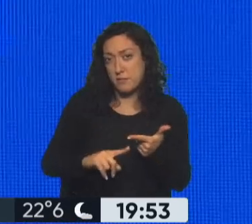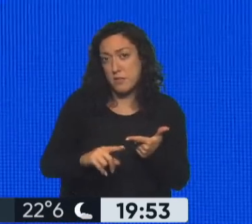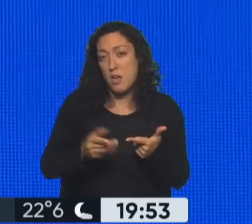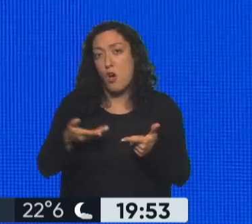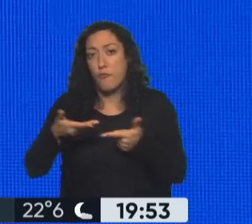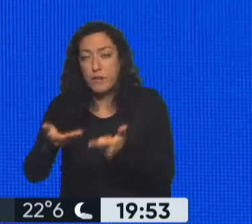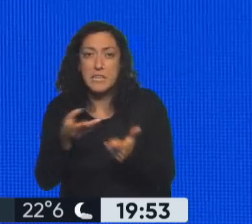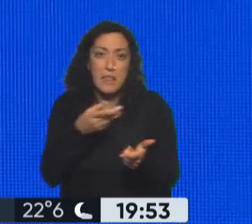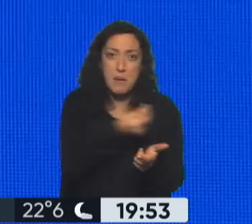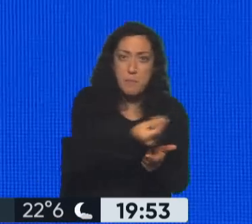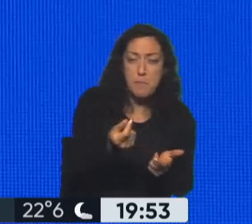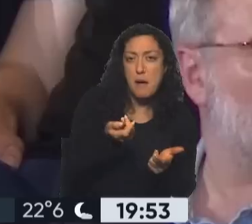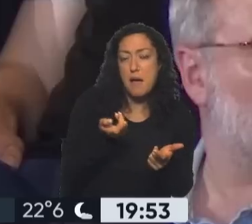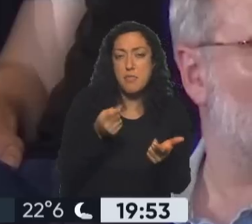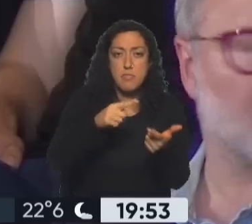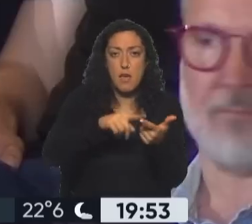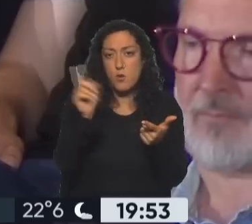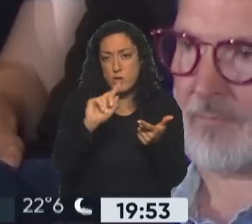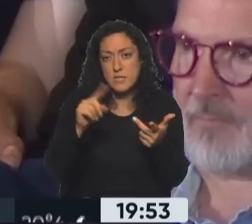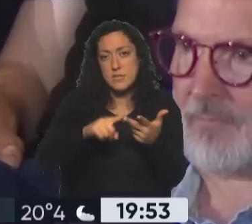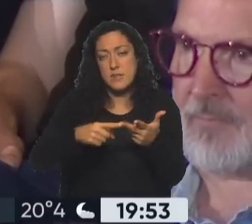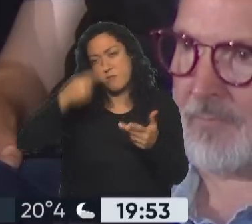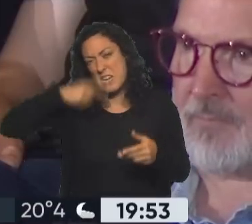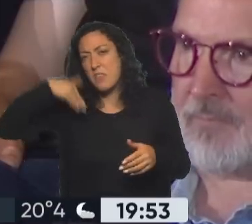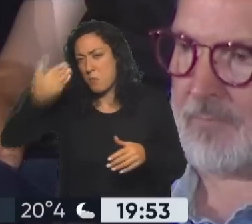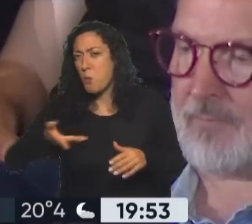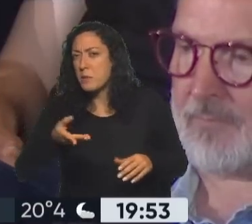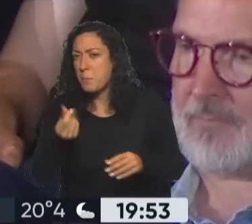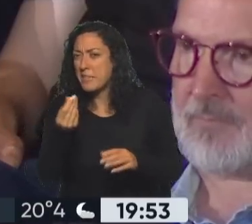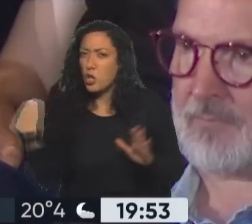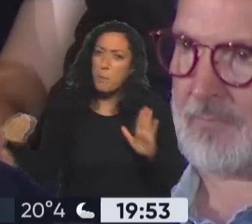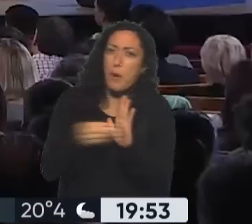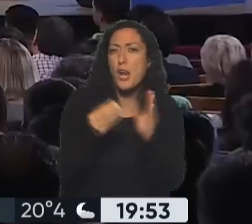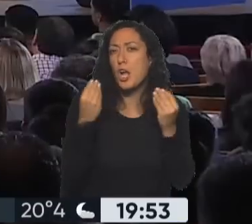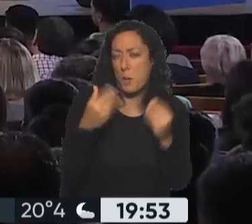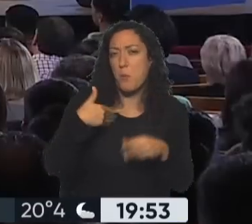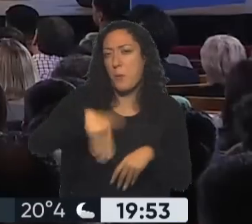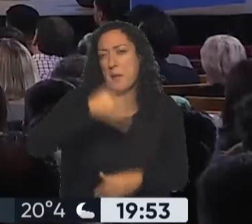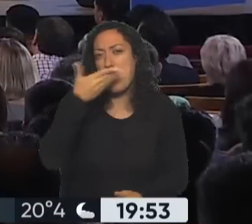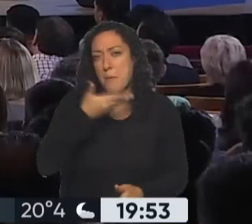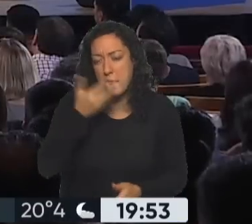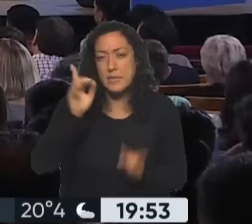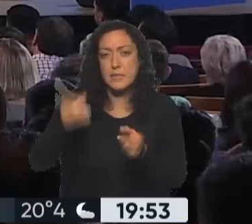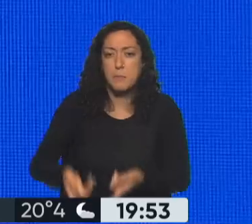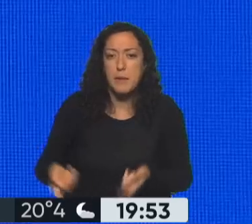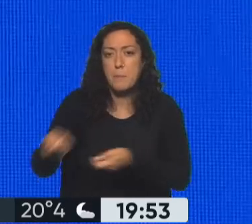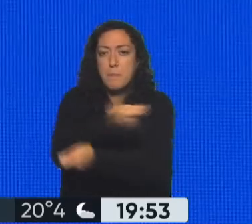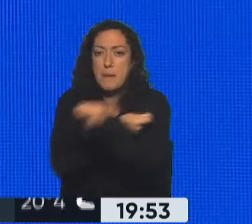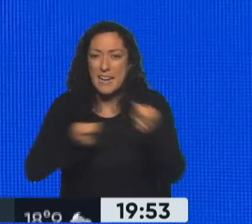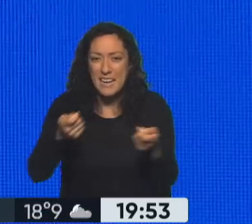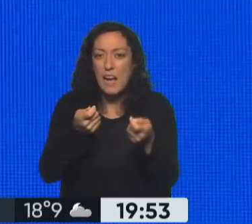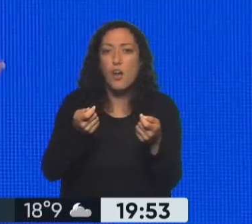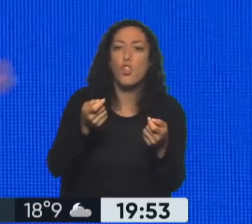y la demanda, y después vamos a hablar al final de los precios y cómo se fijan los precios en la República Argentina y si los mercados